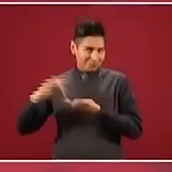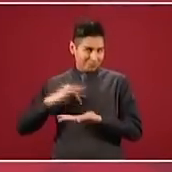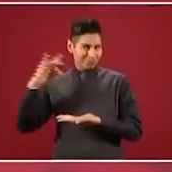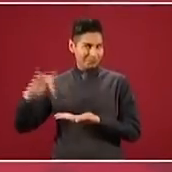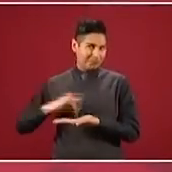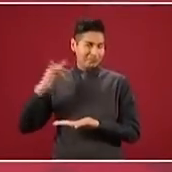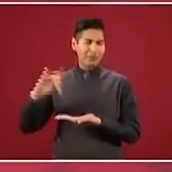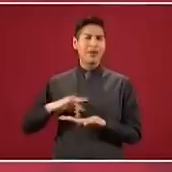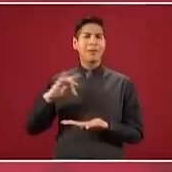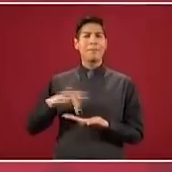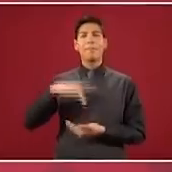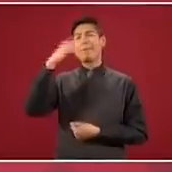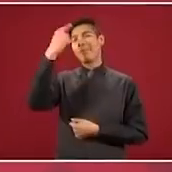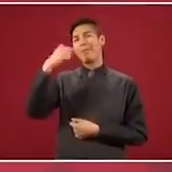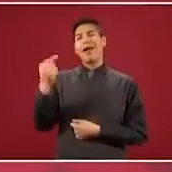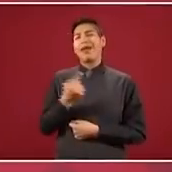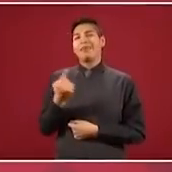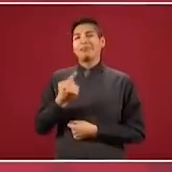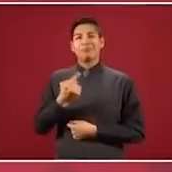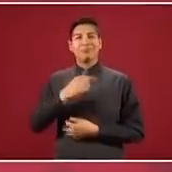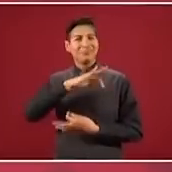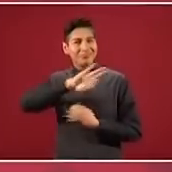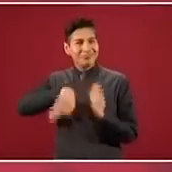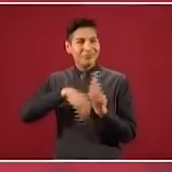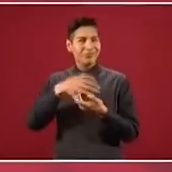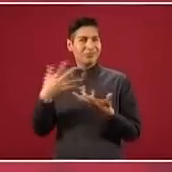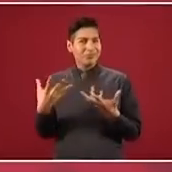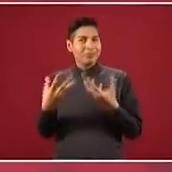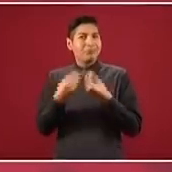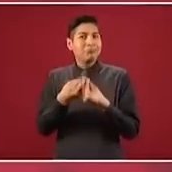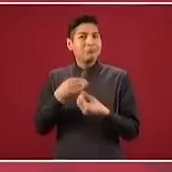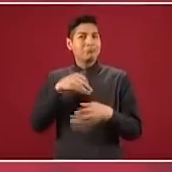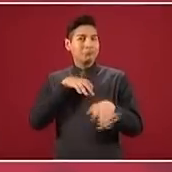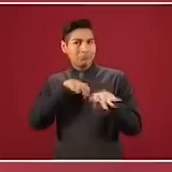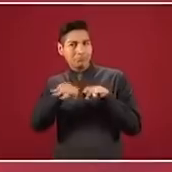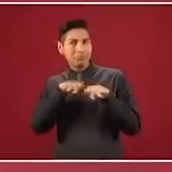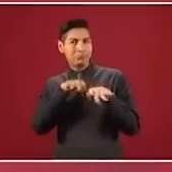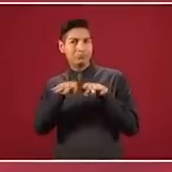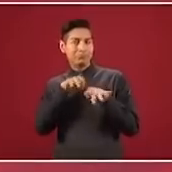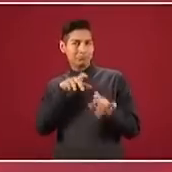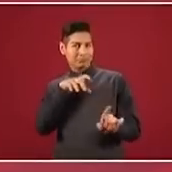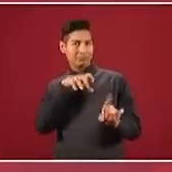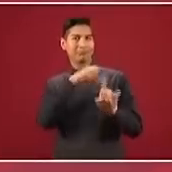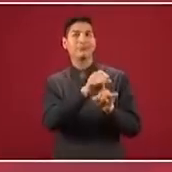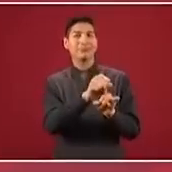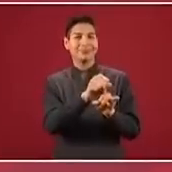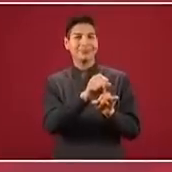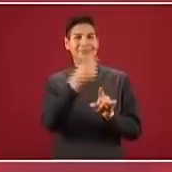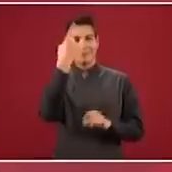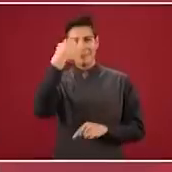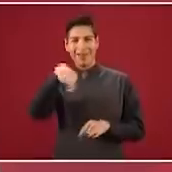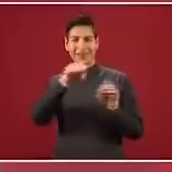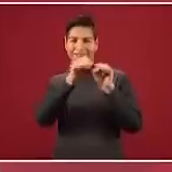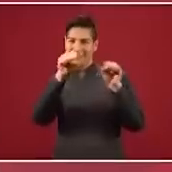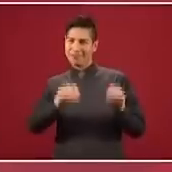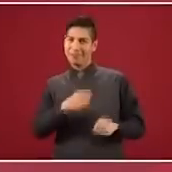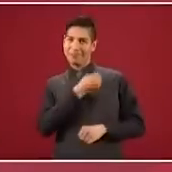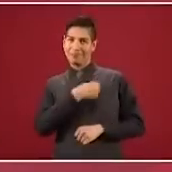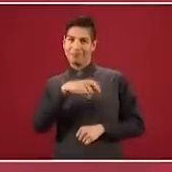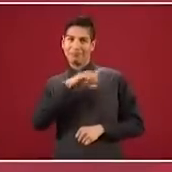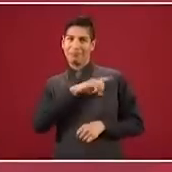para que entre todos logremos este propósito, establecer un sistema de